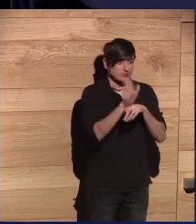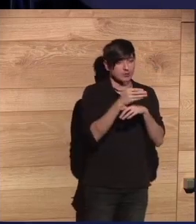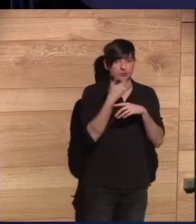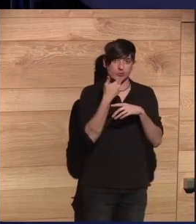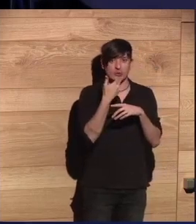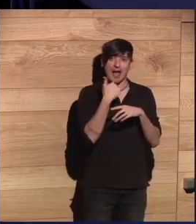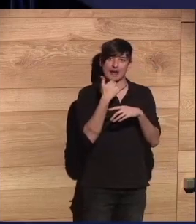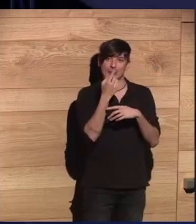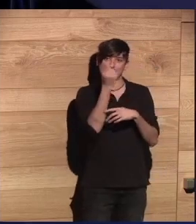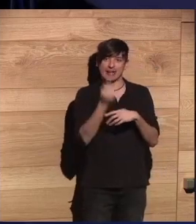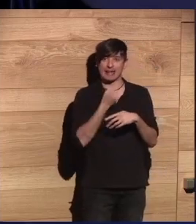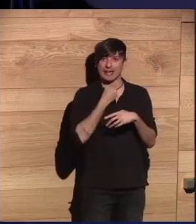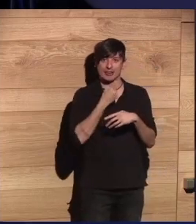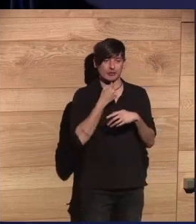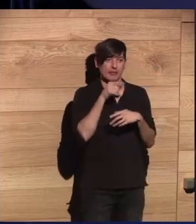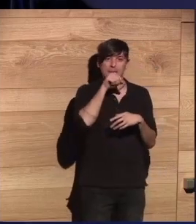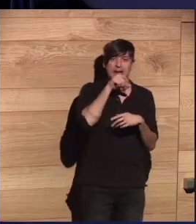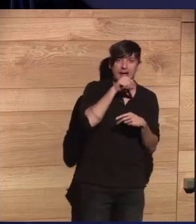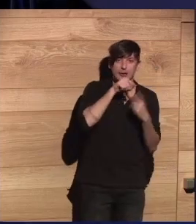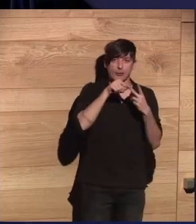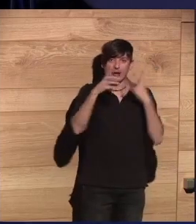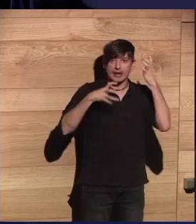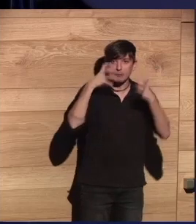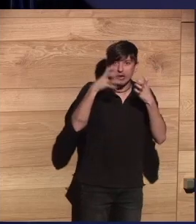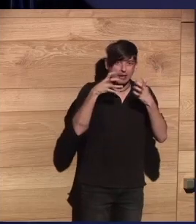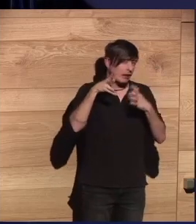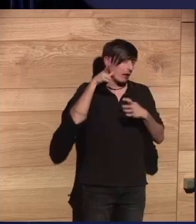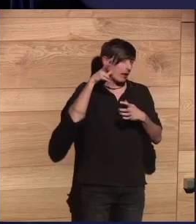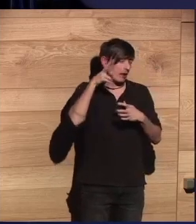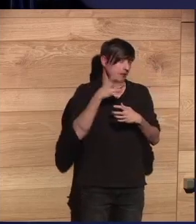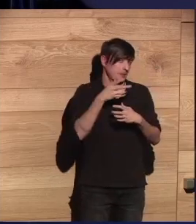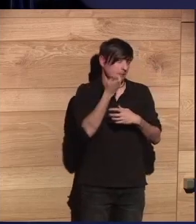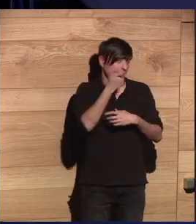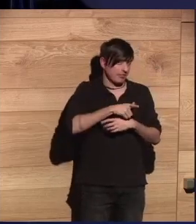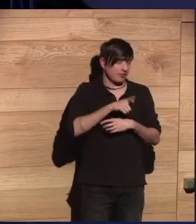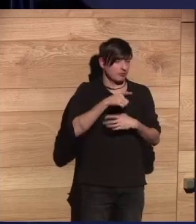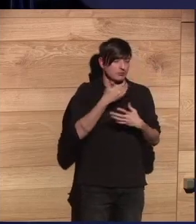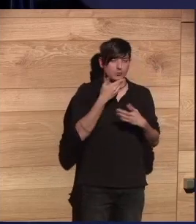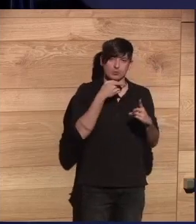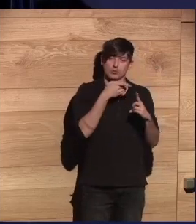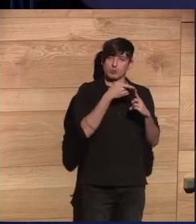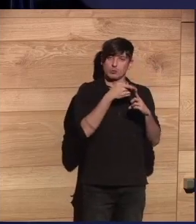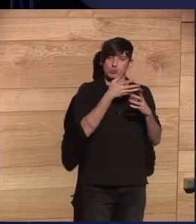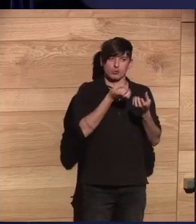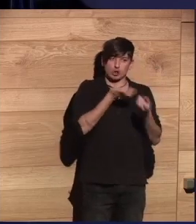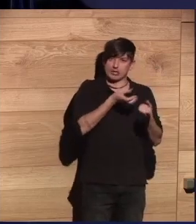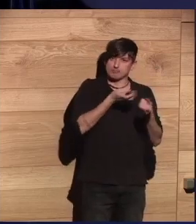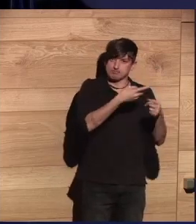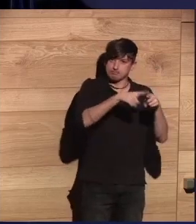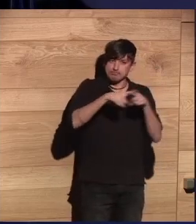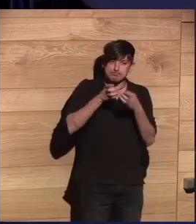de un personaje, de un pájaro, de un animal, momentos mucho más anecdóticos que le sirven para narrar, ¿no? Y hay mucho de